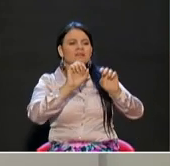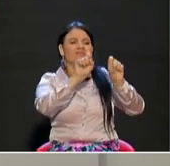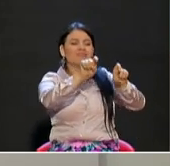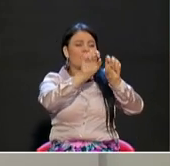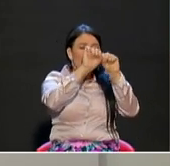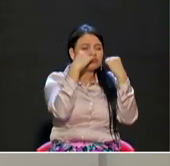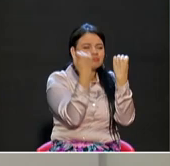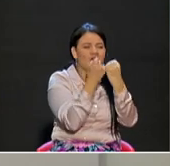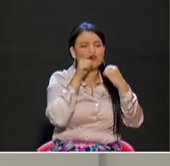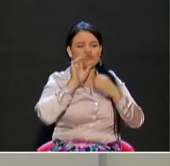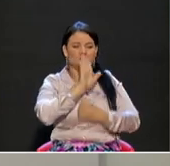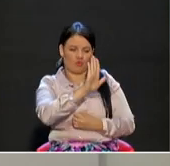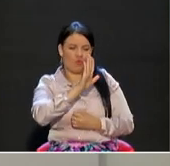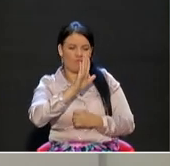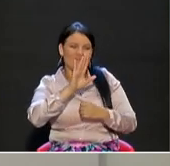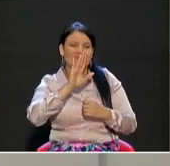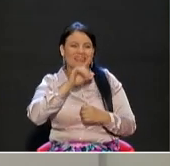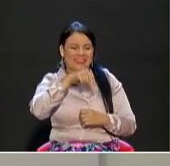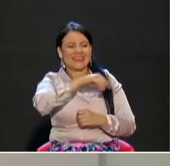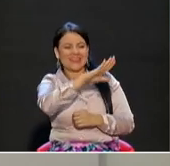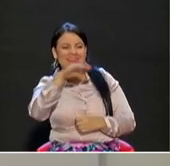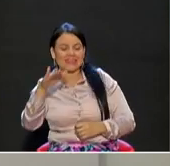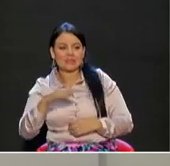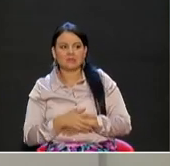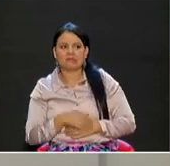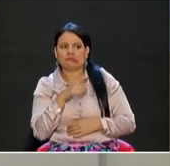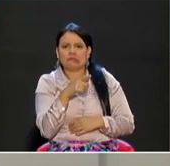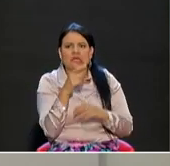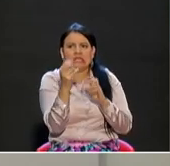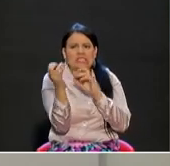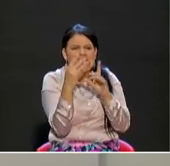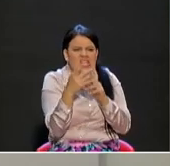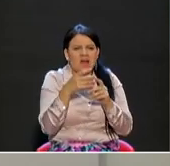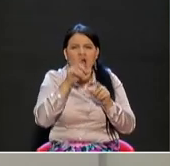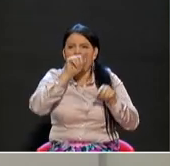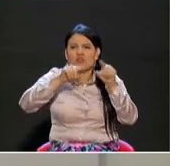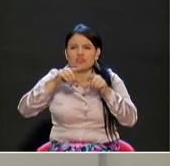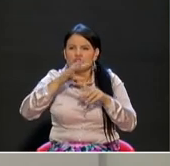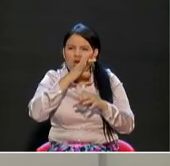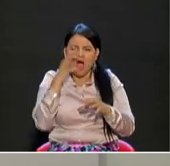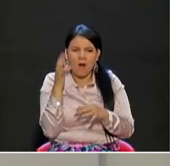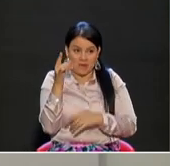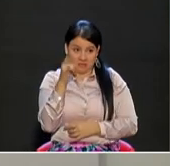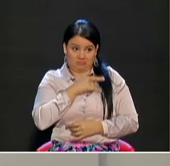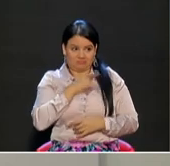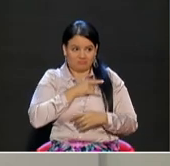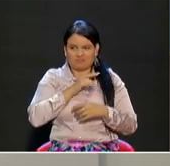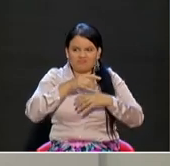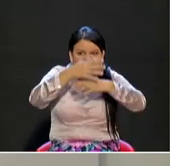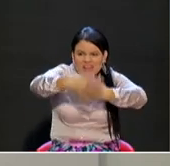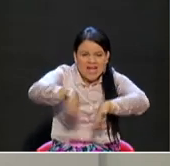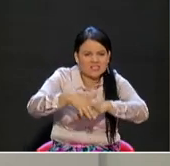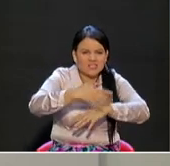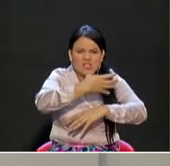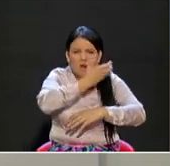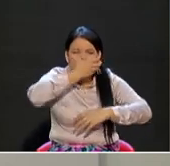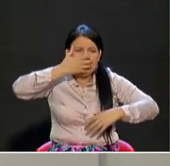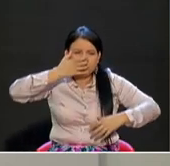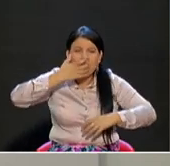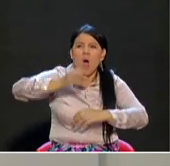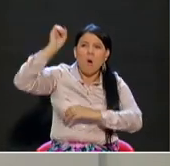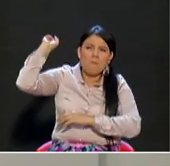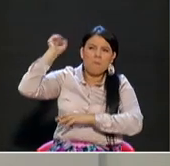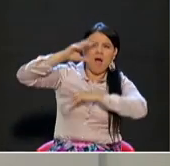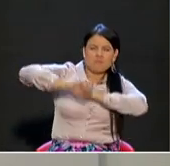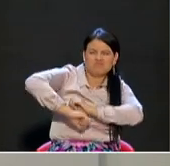últimos días se han generado disturbios en los alrededores del alma máter usted estaría de acuerdo o no con permitir el ingreso del esmad con